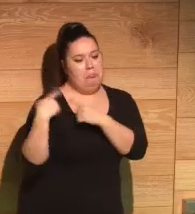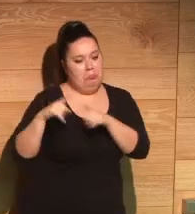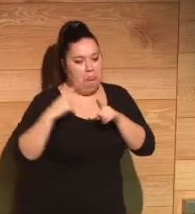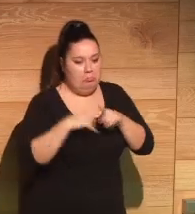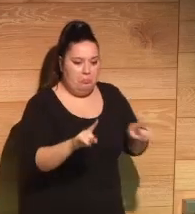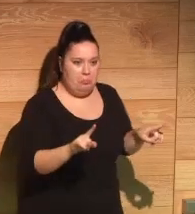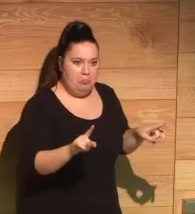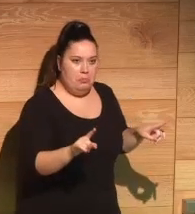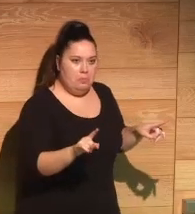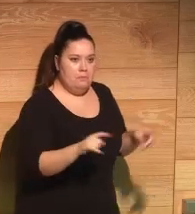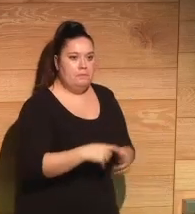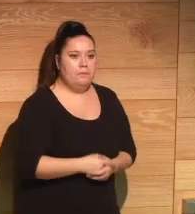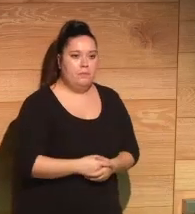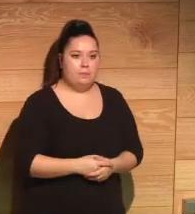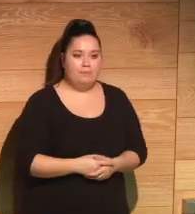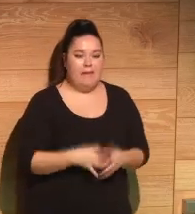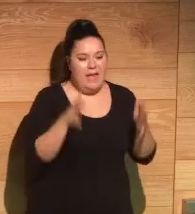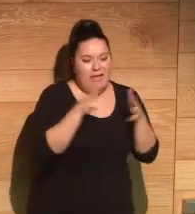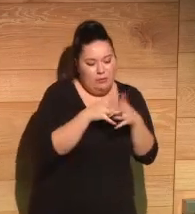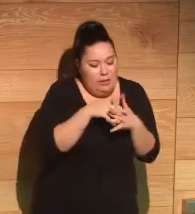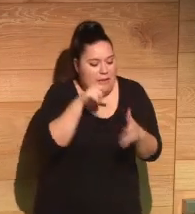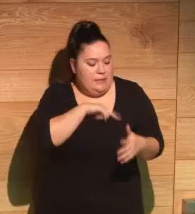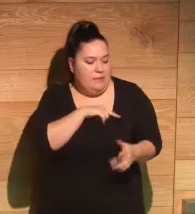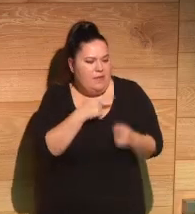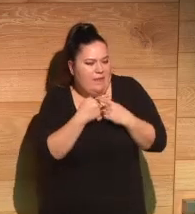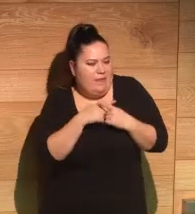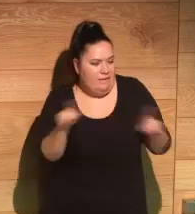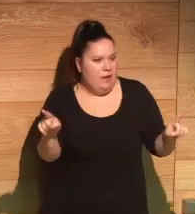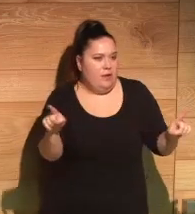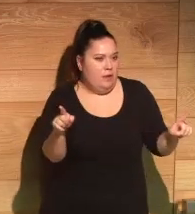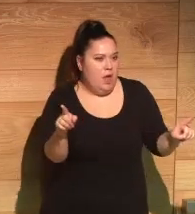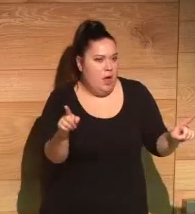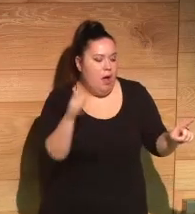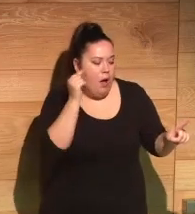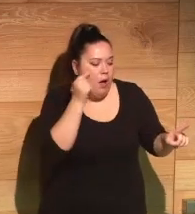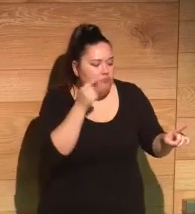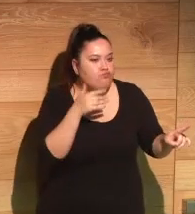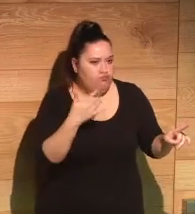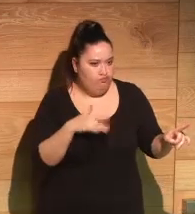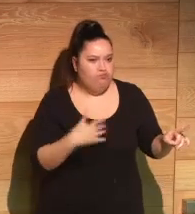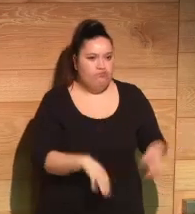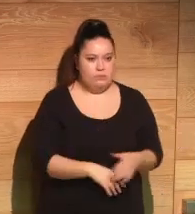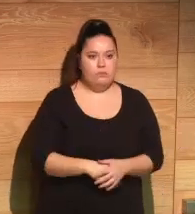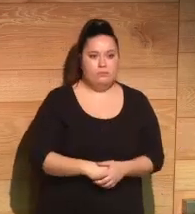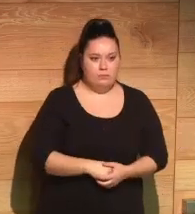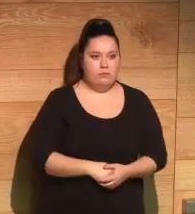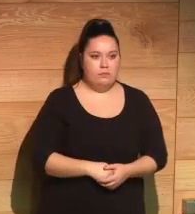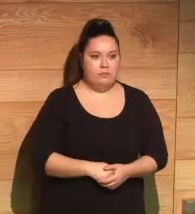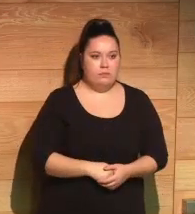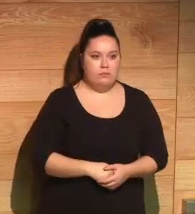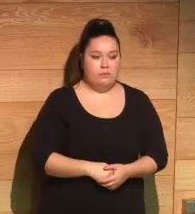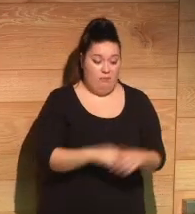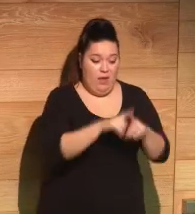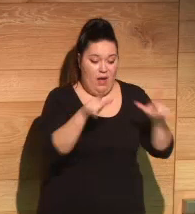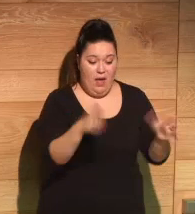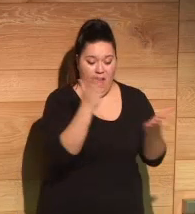que se notan estructuras de sentimiento distintas. O sea, yo noté mucho en